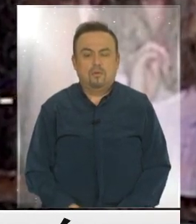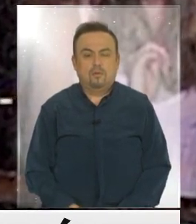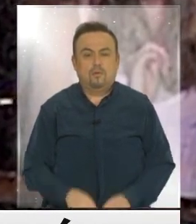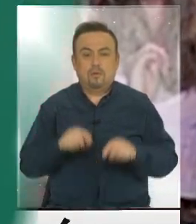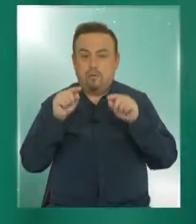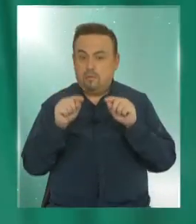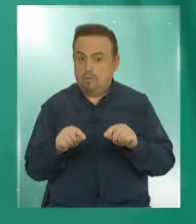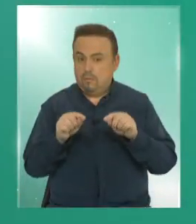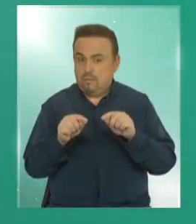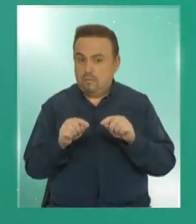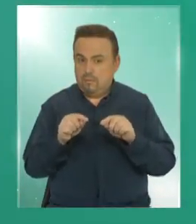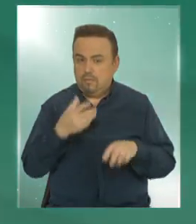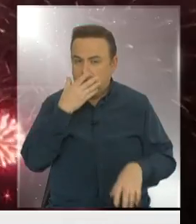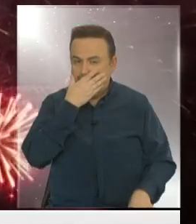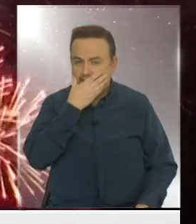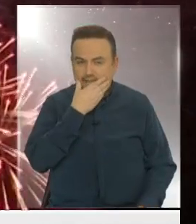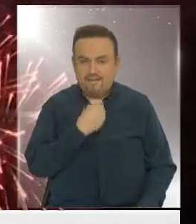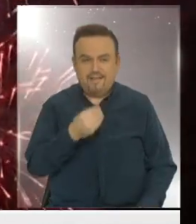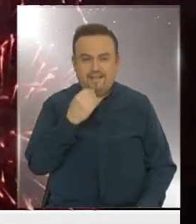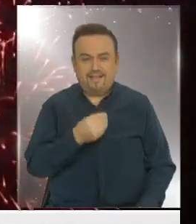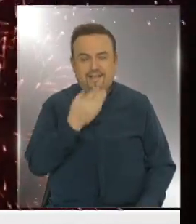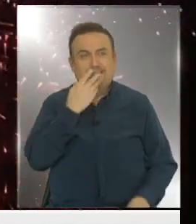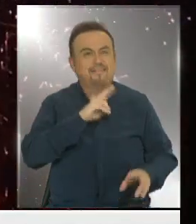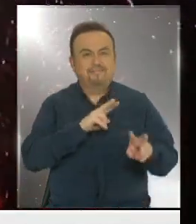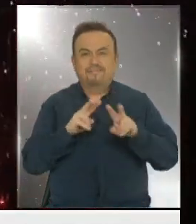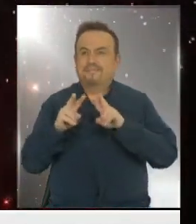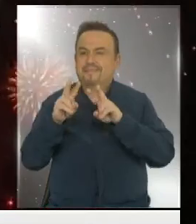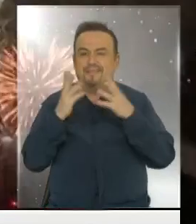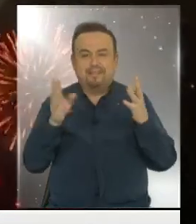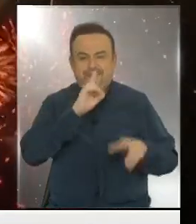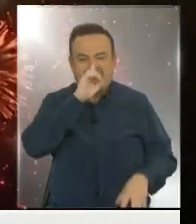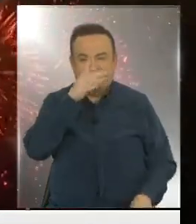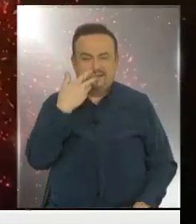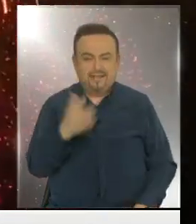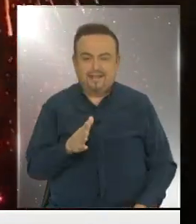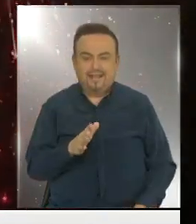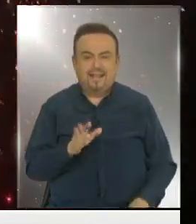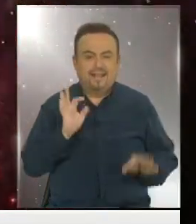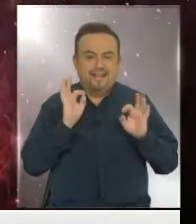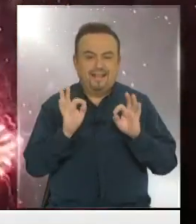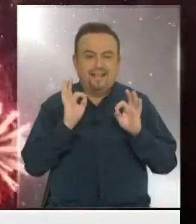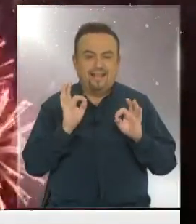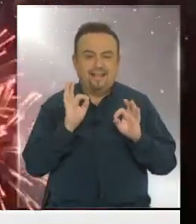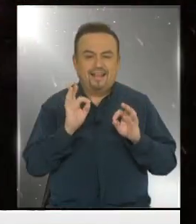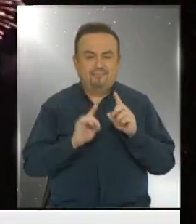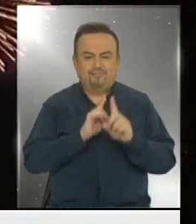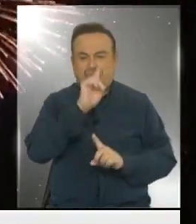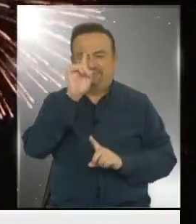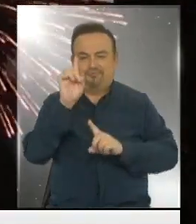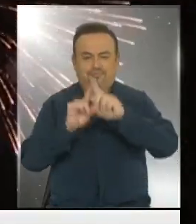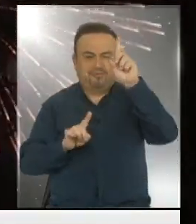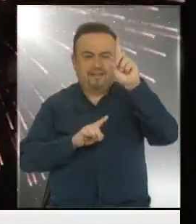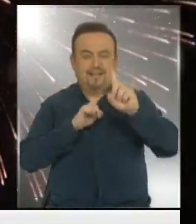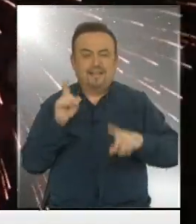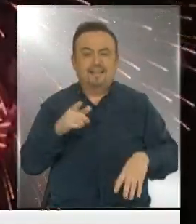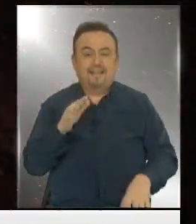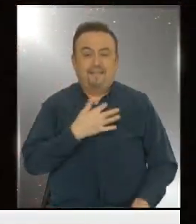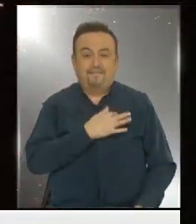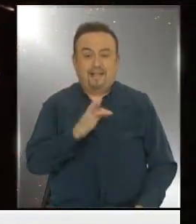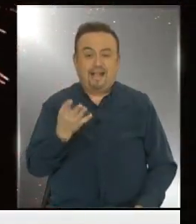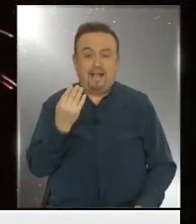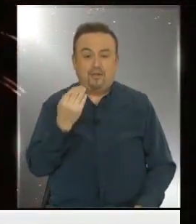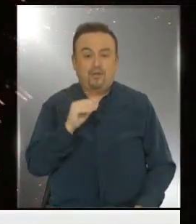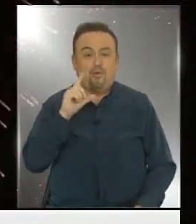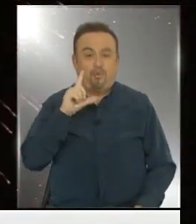Esto es lindo, apreciémoslo, como es tradicional. Espectaculares fuegos artificiales iluminaron la noche del